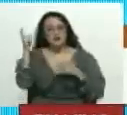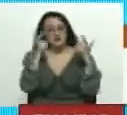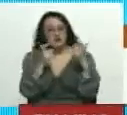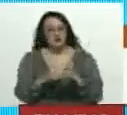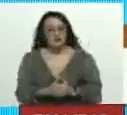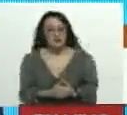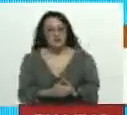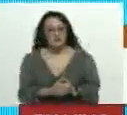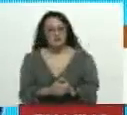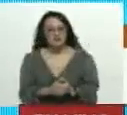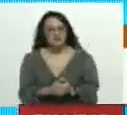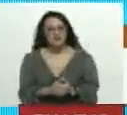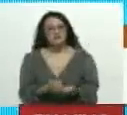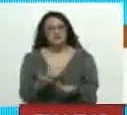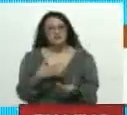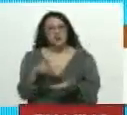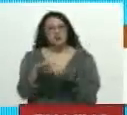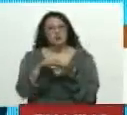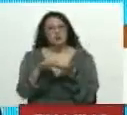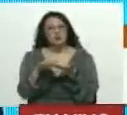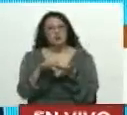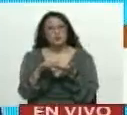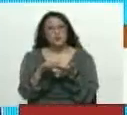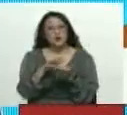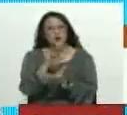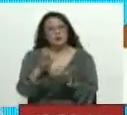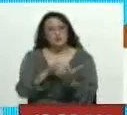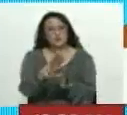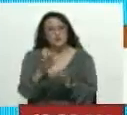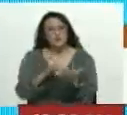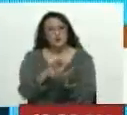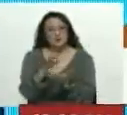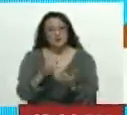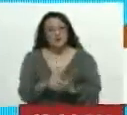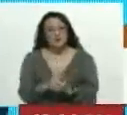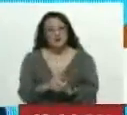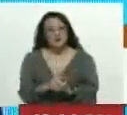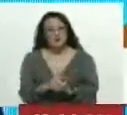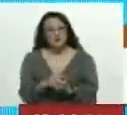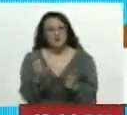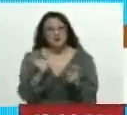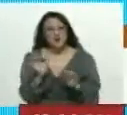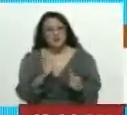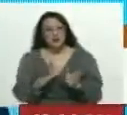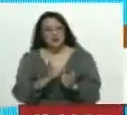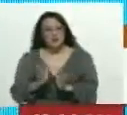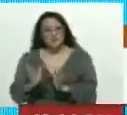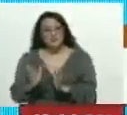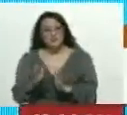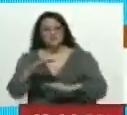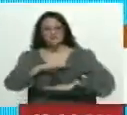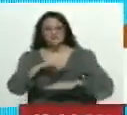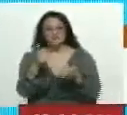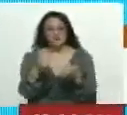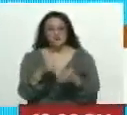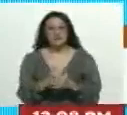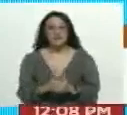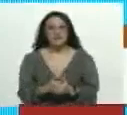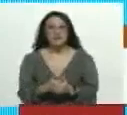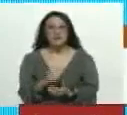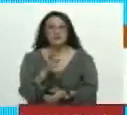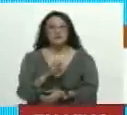Y es capaz de solucionar sus problemas de manera orgánica y con eficiencia en